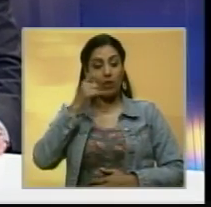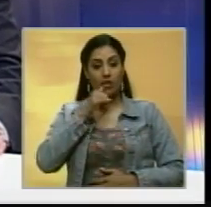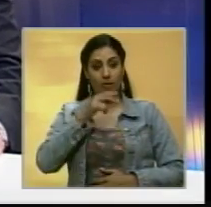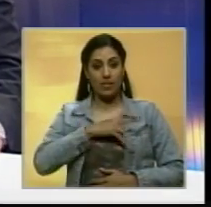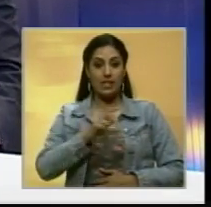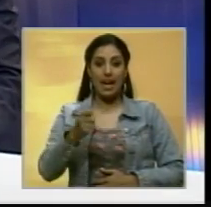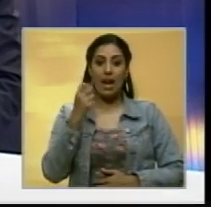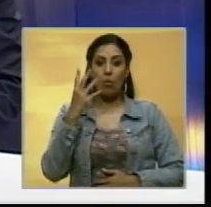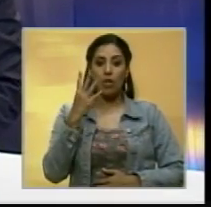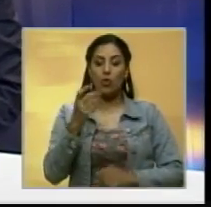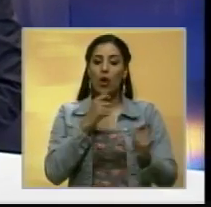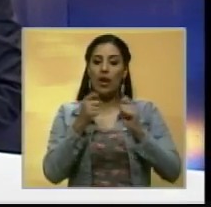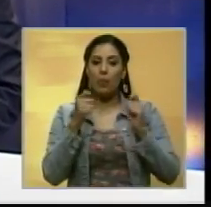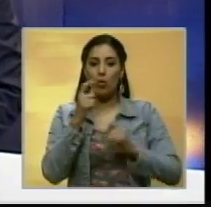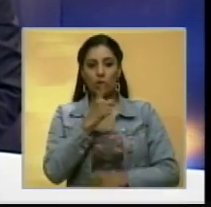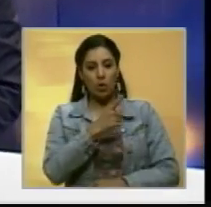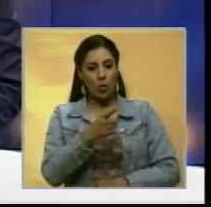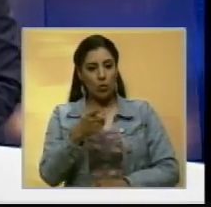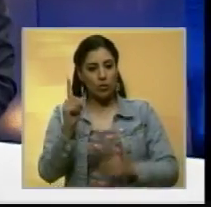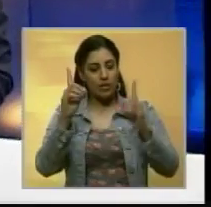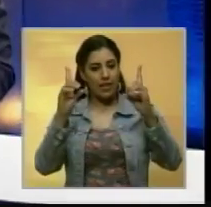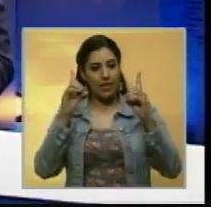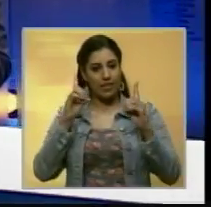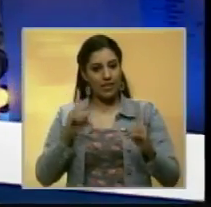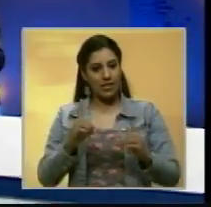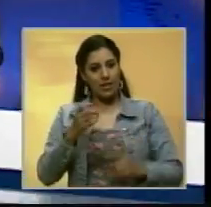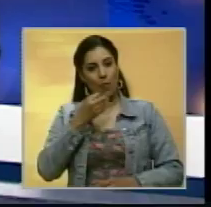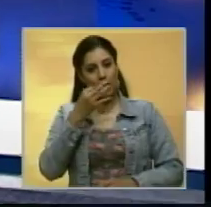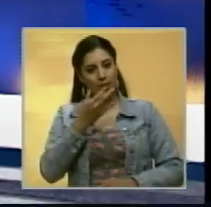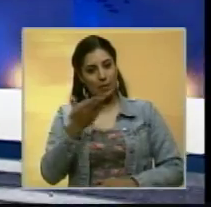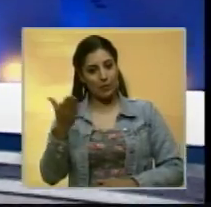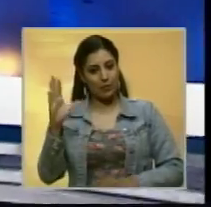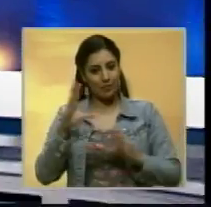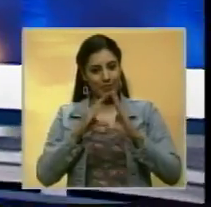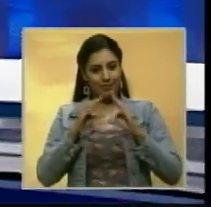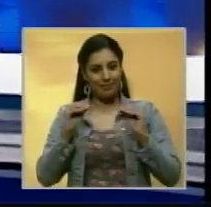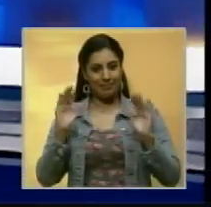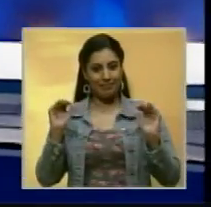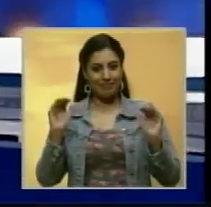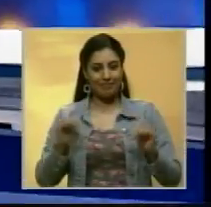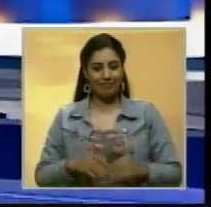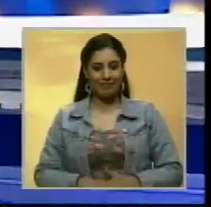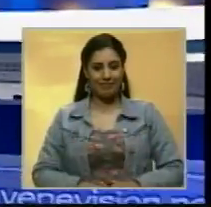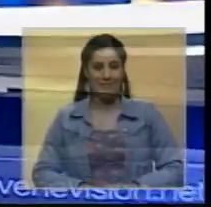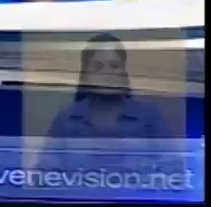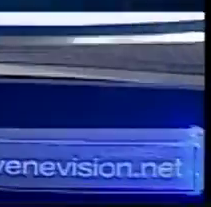Recuerden, Noticiero Venevisión, Canal 4 reporta y ustedes deciden. Buenas tardes para todos.